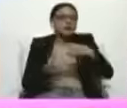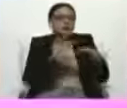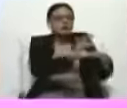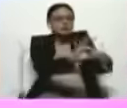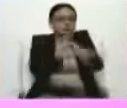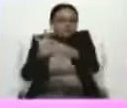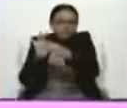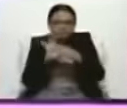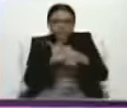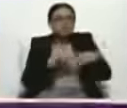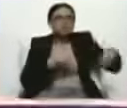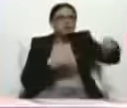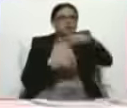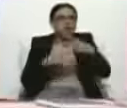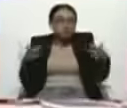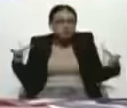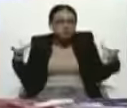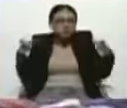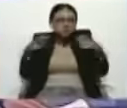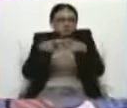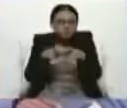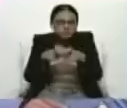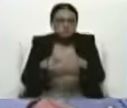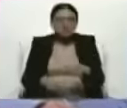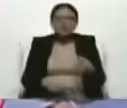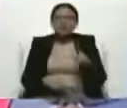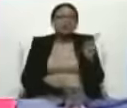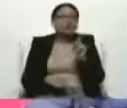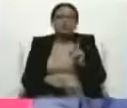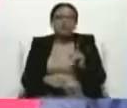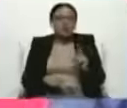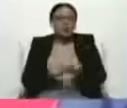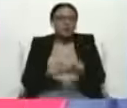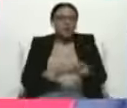Me explico, desprendámonos del sectarismo.